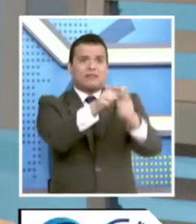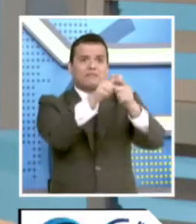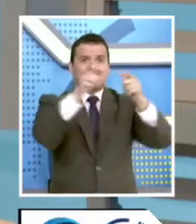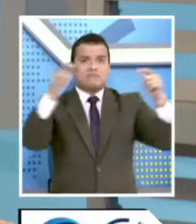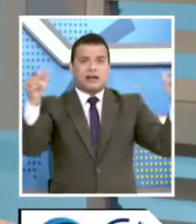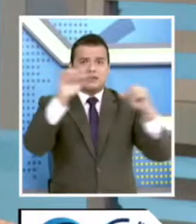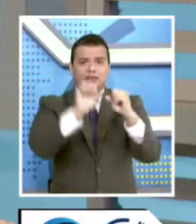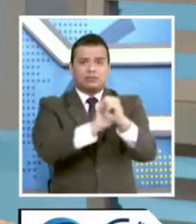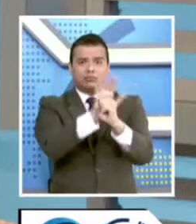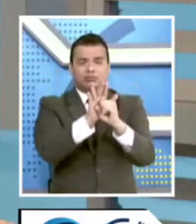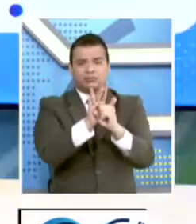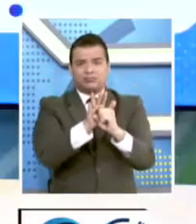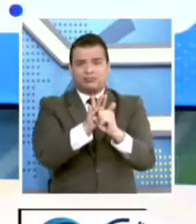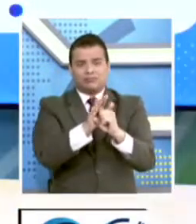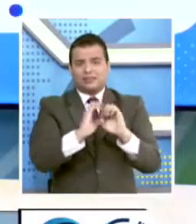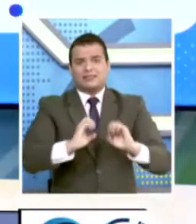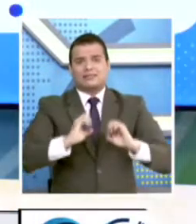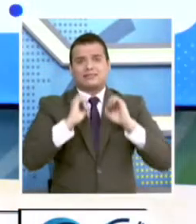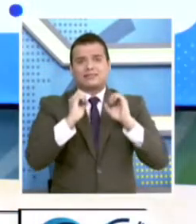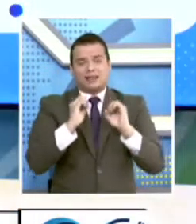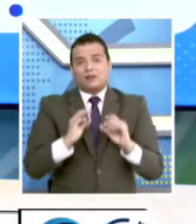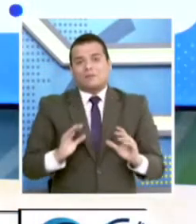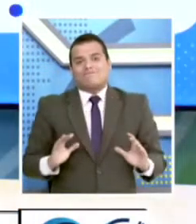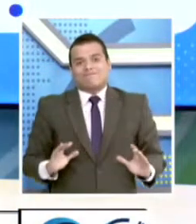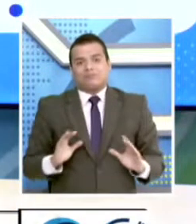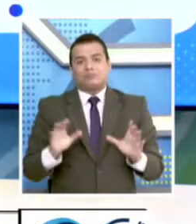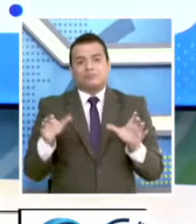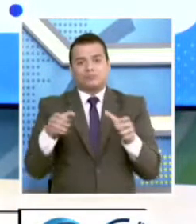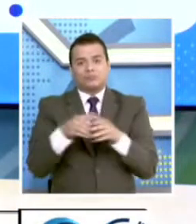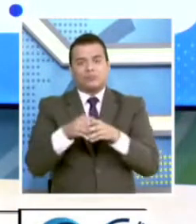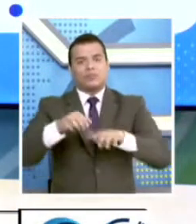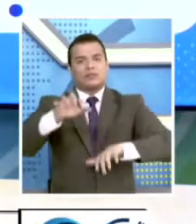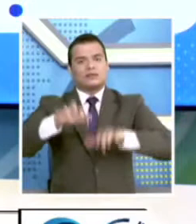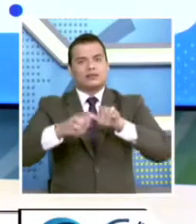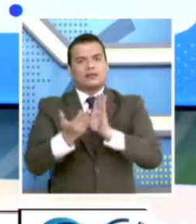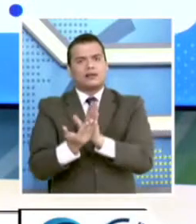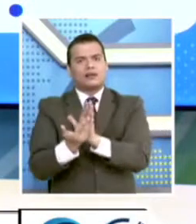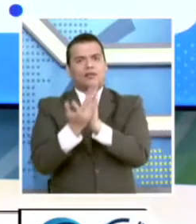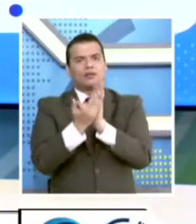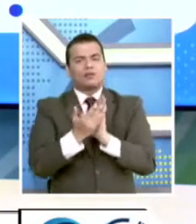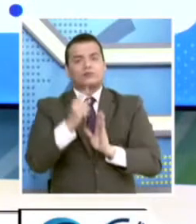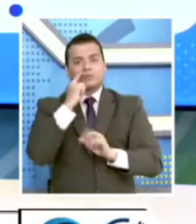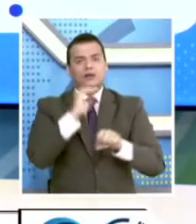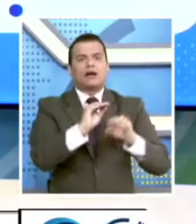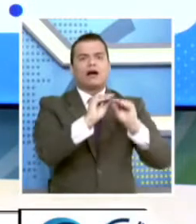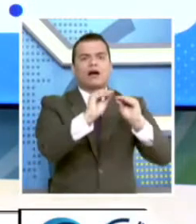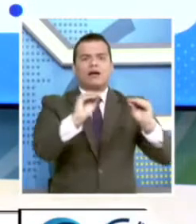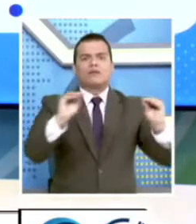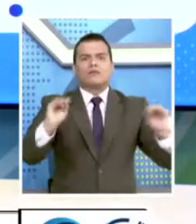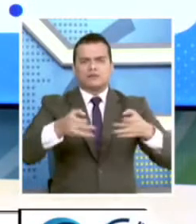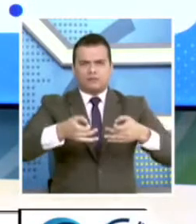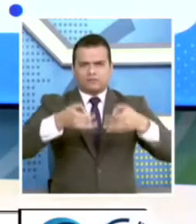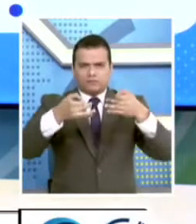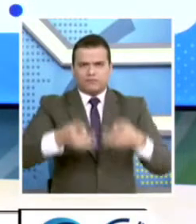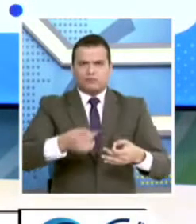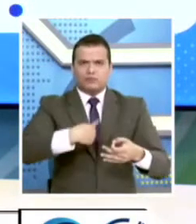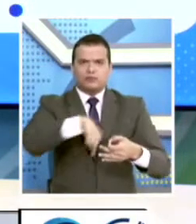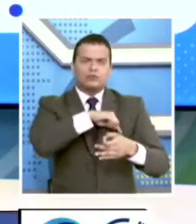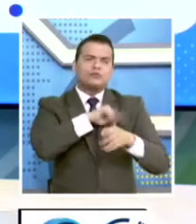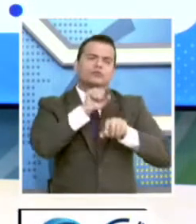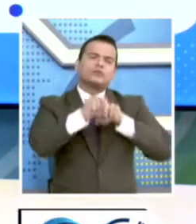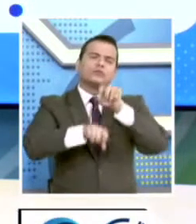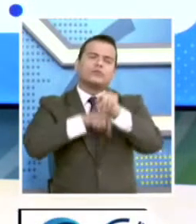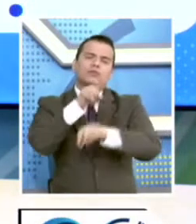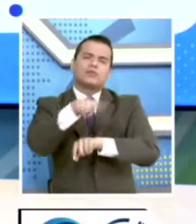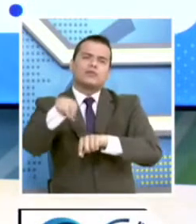llegado al pico de la enfermedad. Así es, mientras tanto la Secretaría de Educación del Valle anunció que realizará una encuesta para